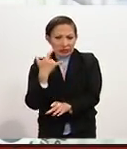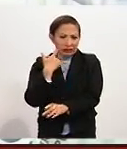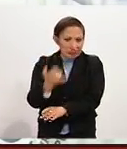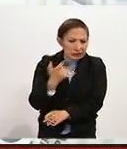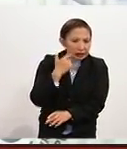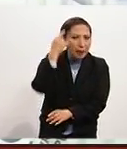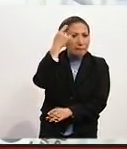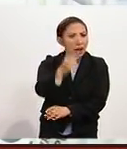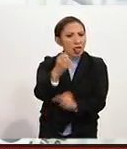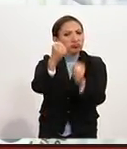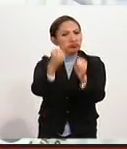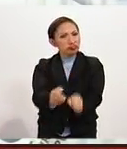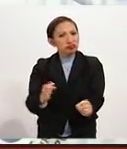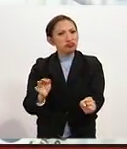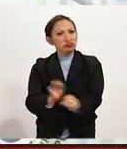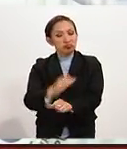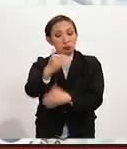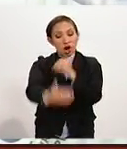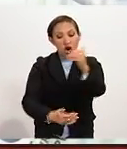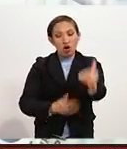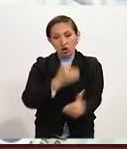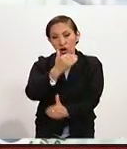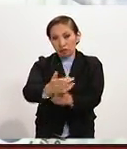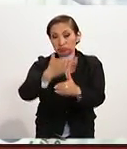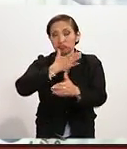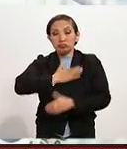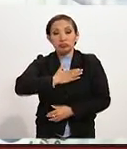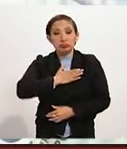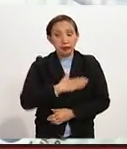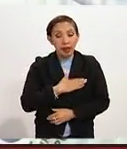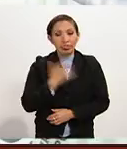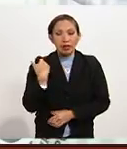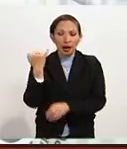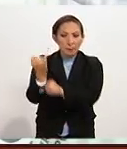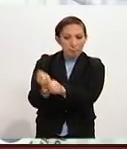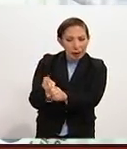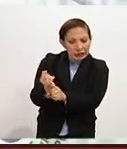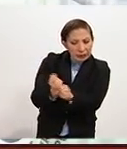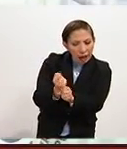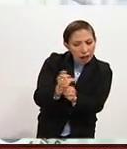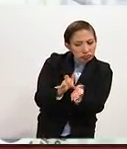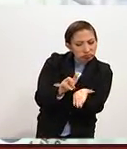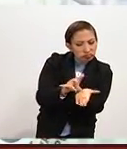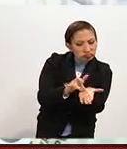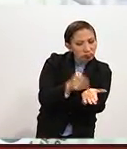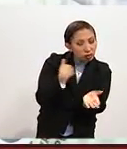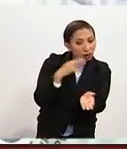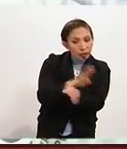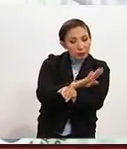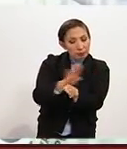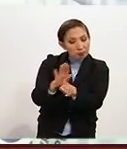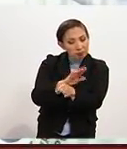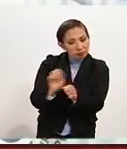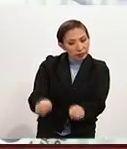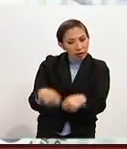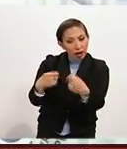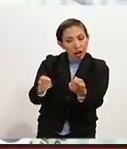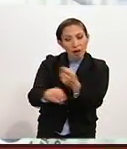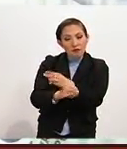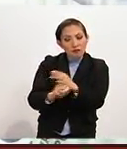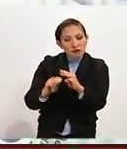esfuerzos para garantizar procesos justos, investigaciones donde se privilegien